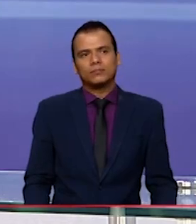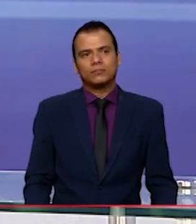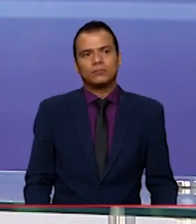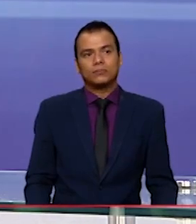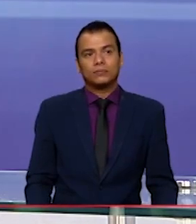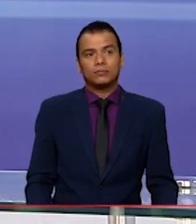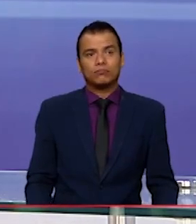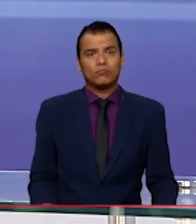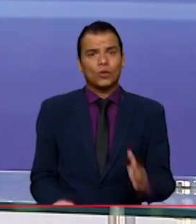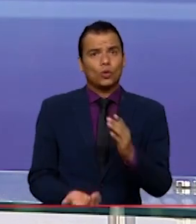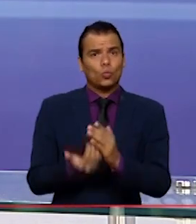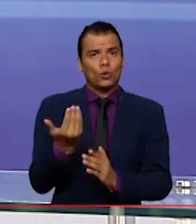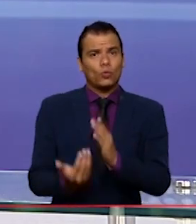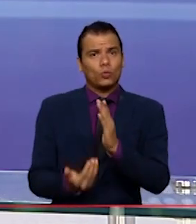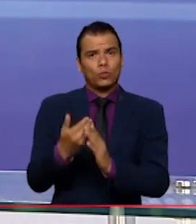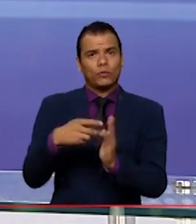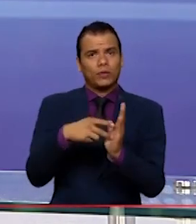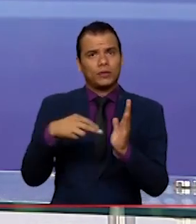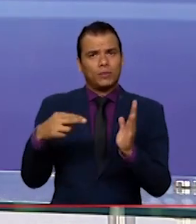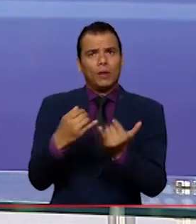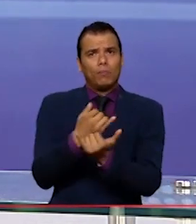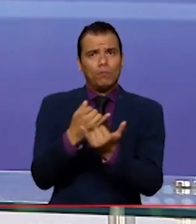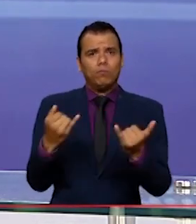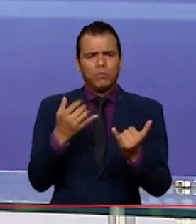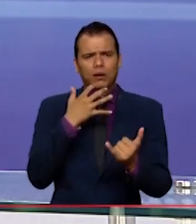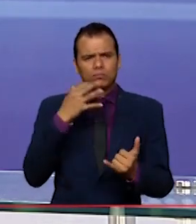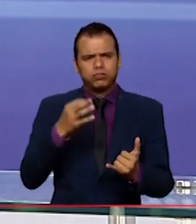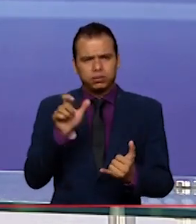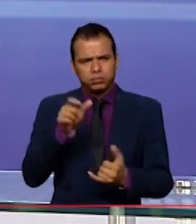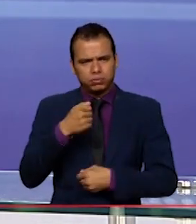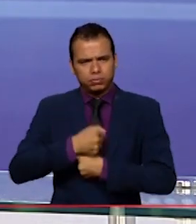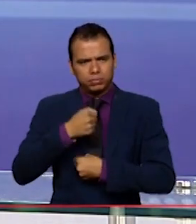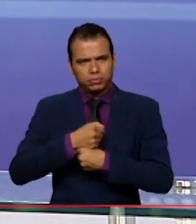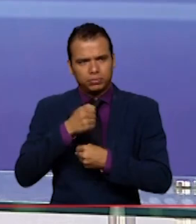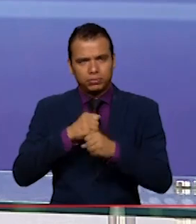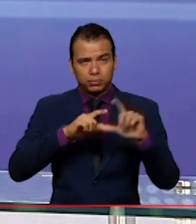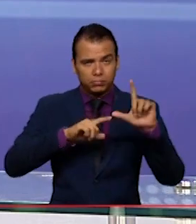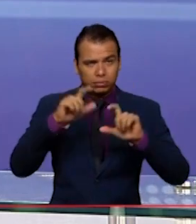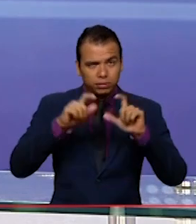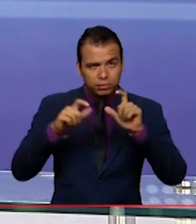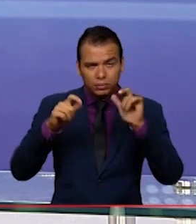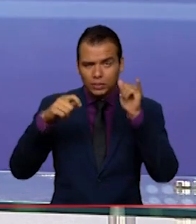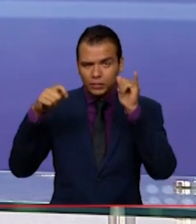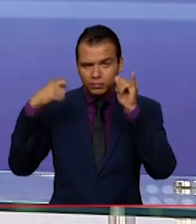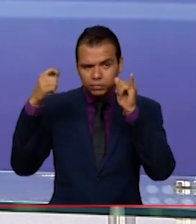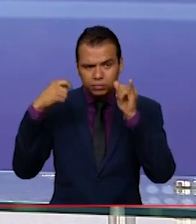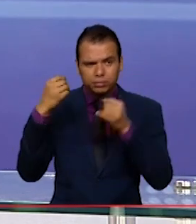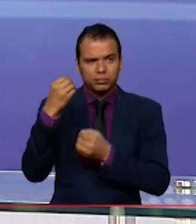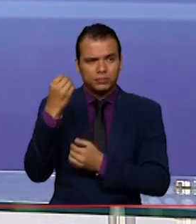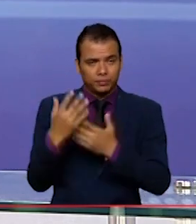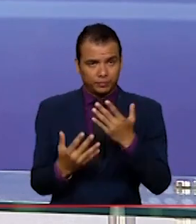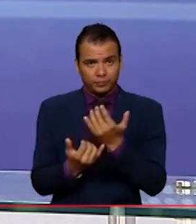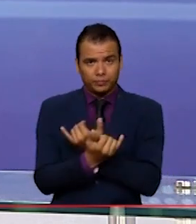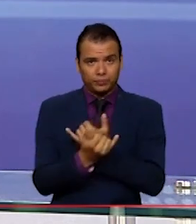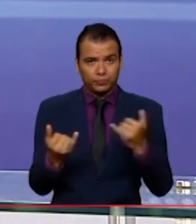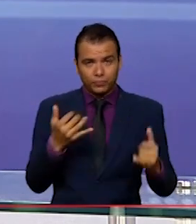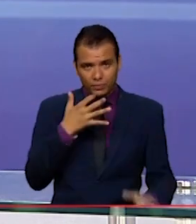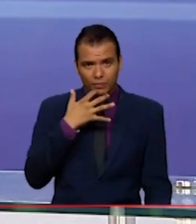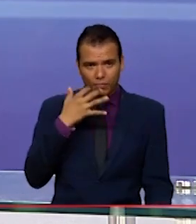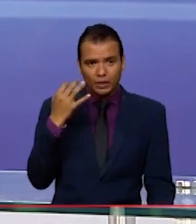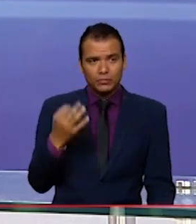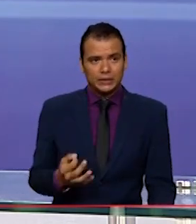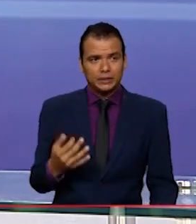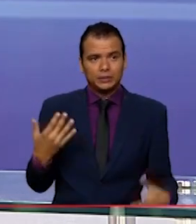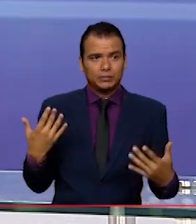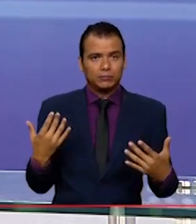Con los avances de la tecnología y la era digital, la labor de quienes día a día retratan historias y momentos a través del papel y una cámara fotográfica ha